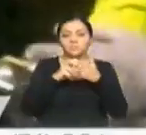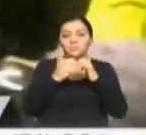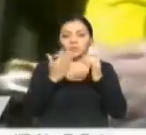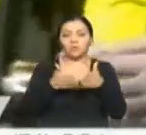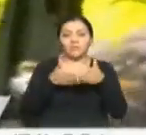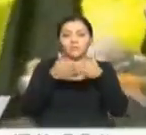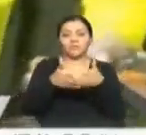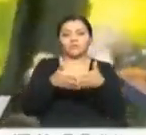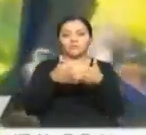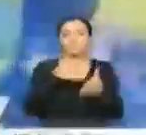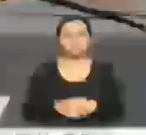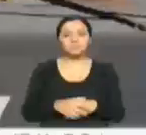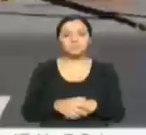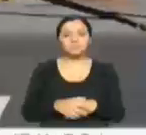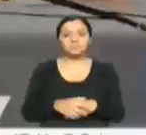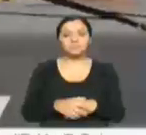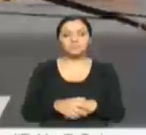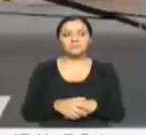este momento.